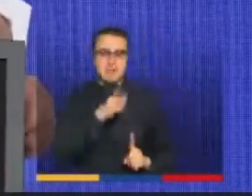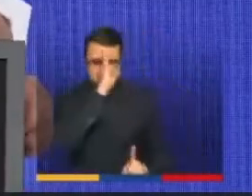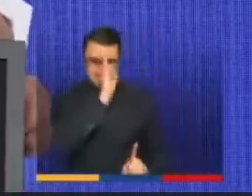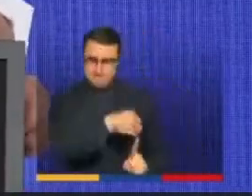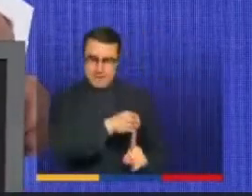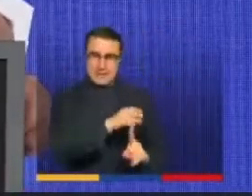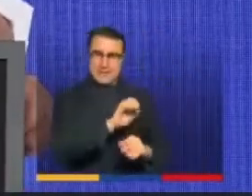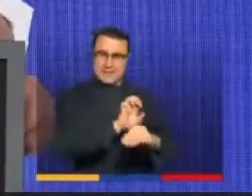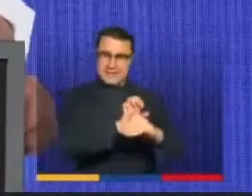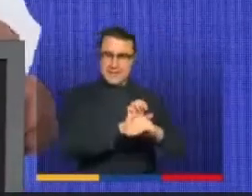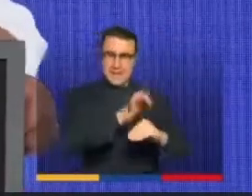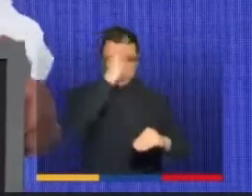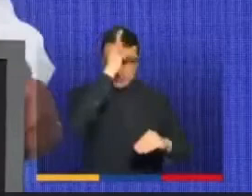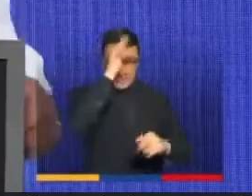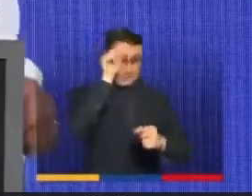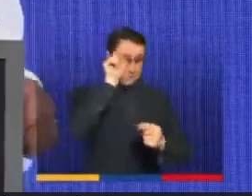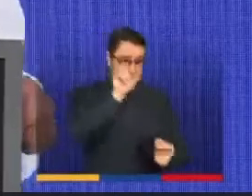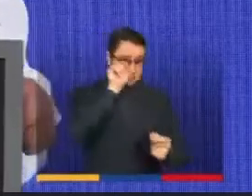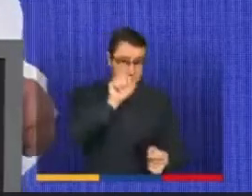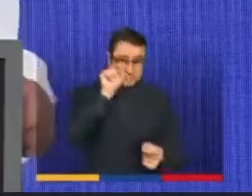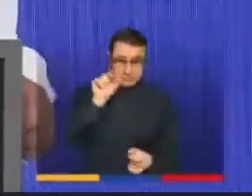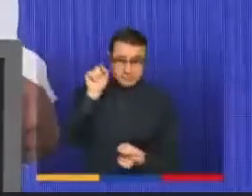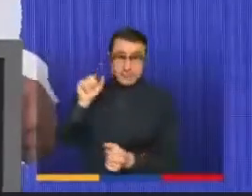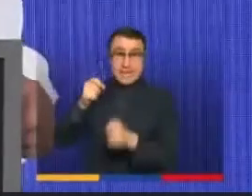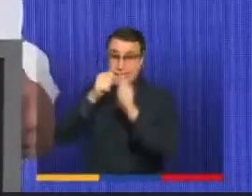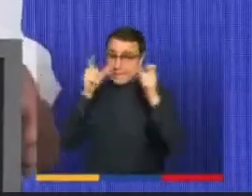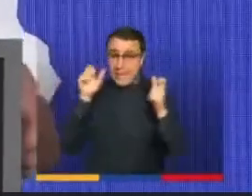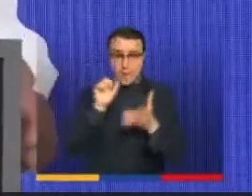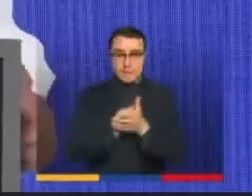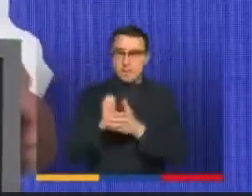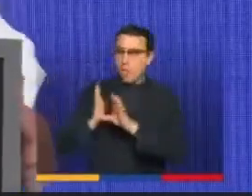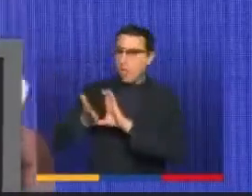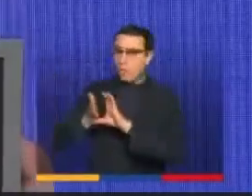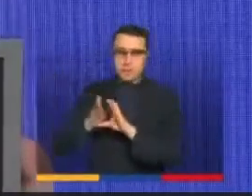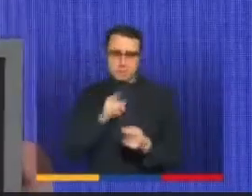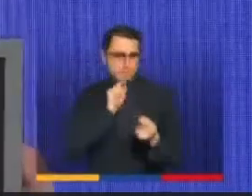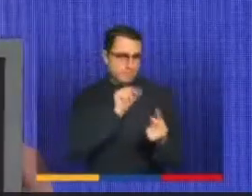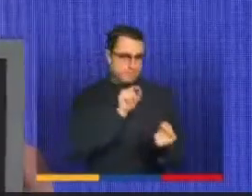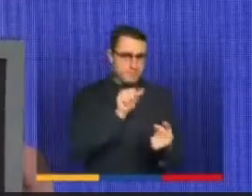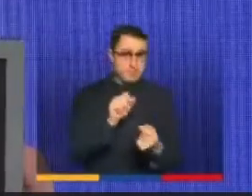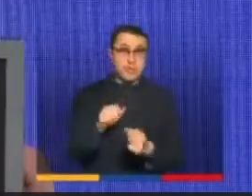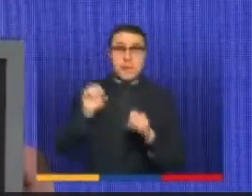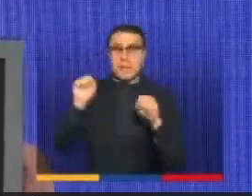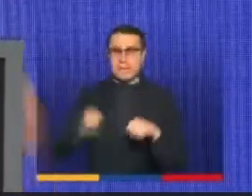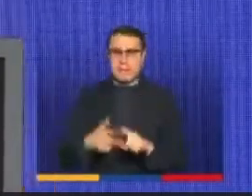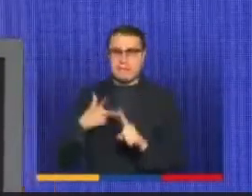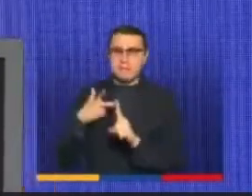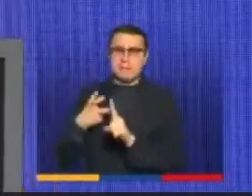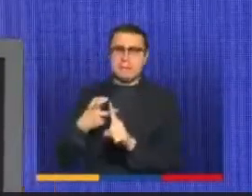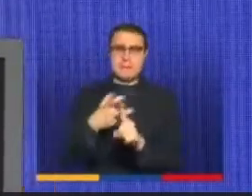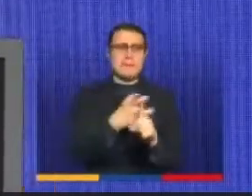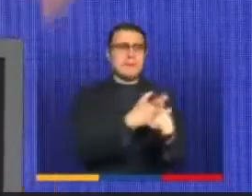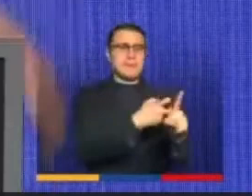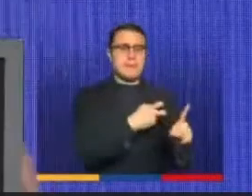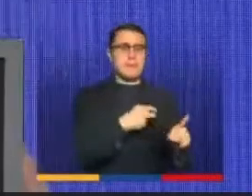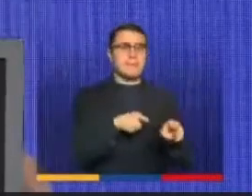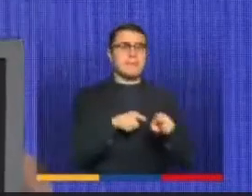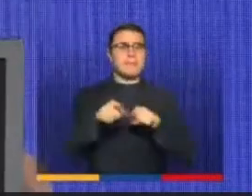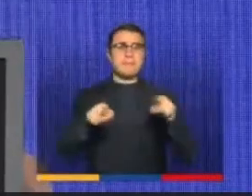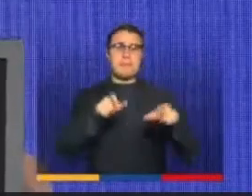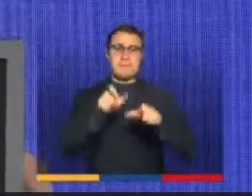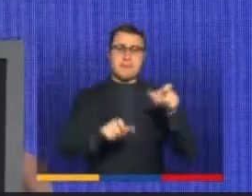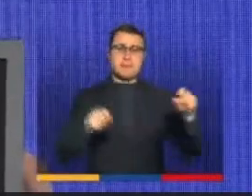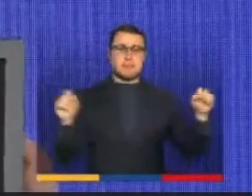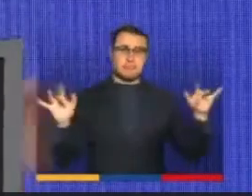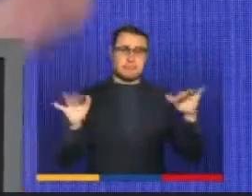IPS fue lo que permitió resistir mejor y vacunar, por lo menos en sitios